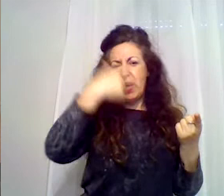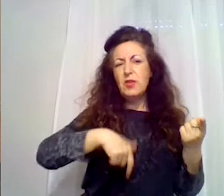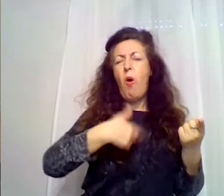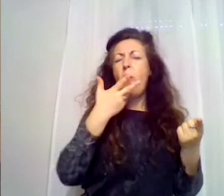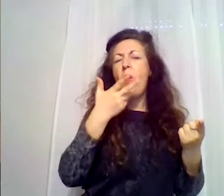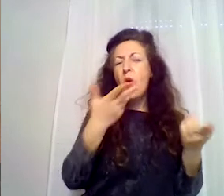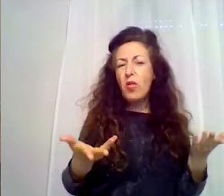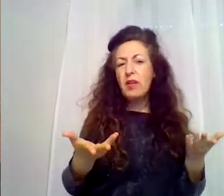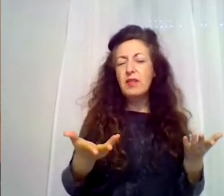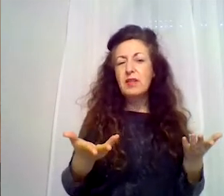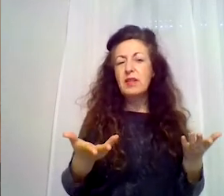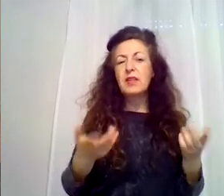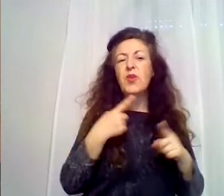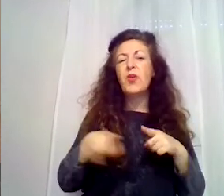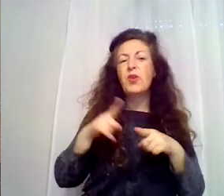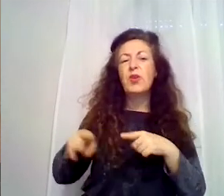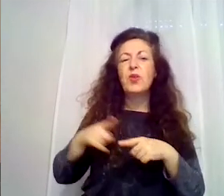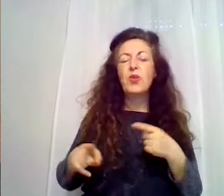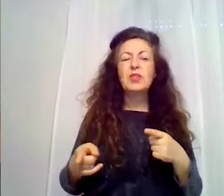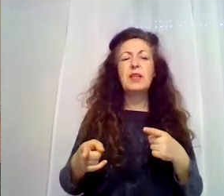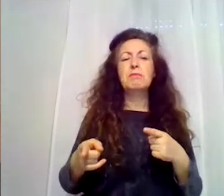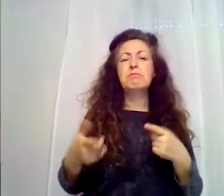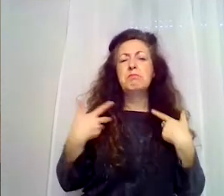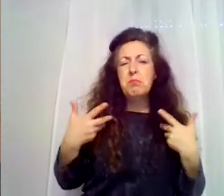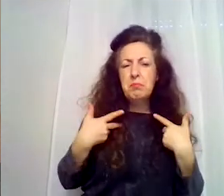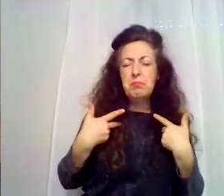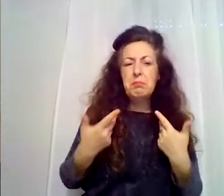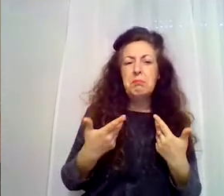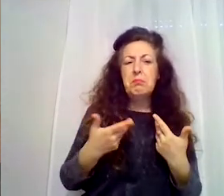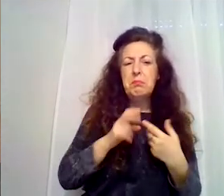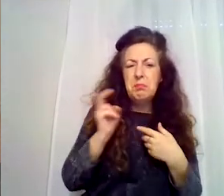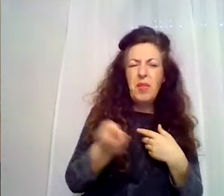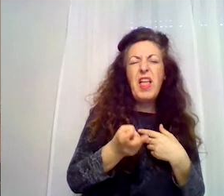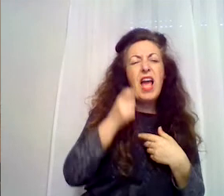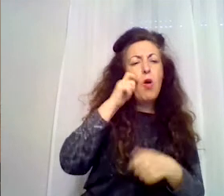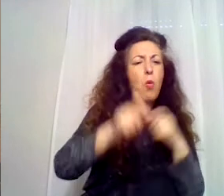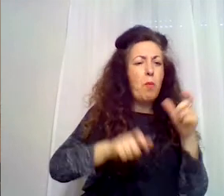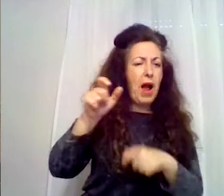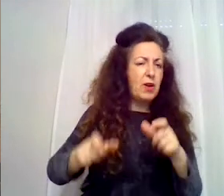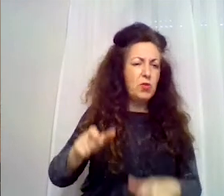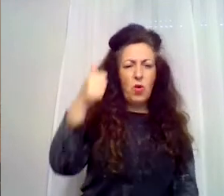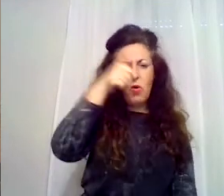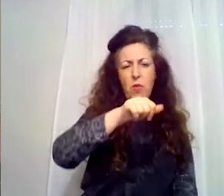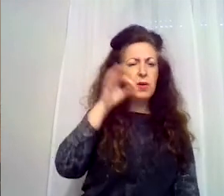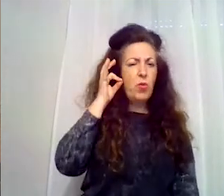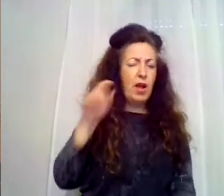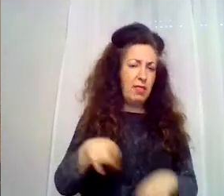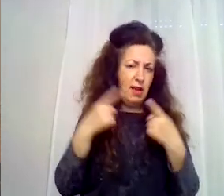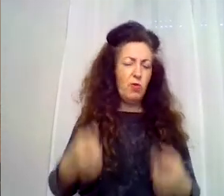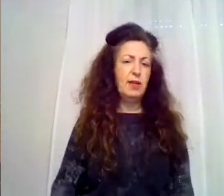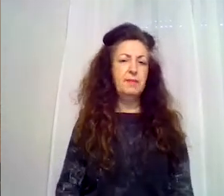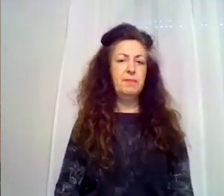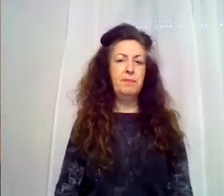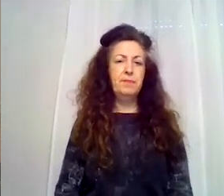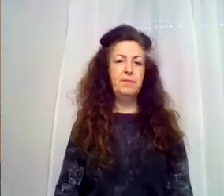aquí, que es John Wilmot, conde de Rochester. El conde de Rochester, John Wilmot, murió de sífilis, era